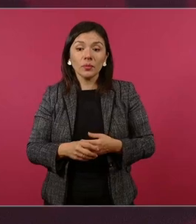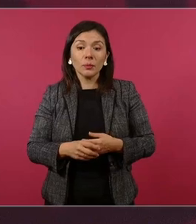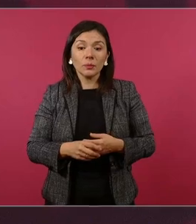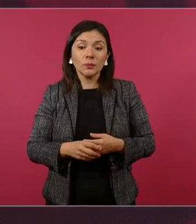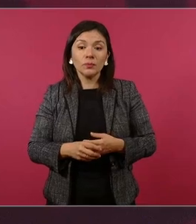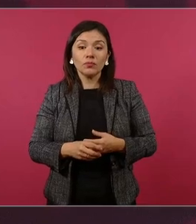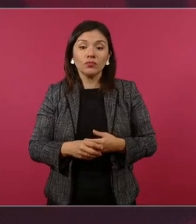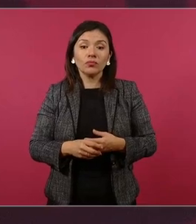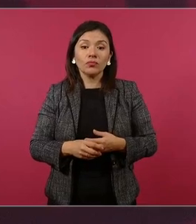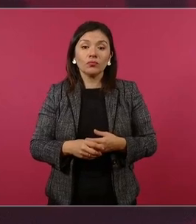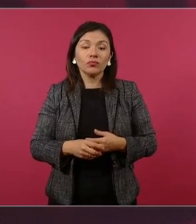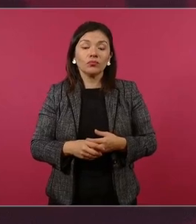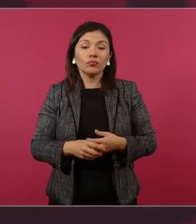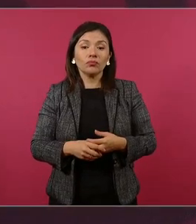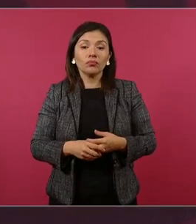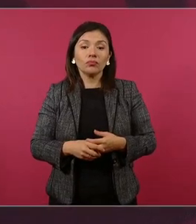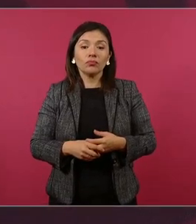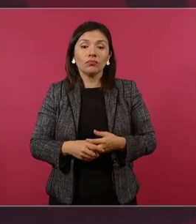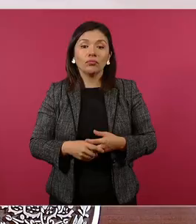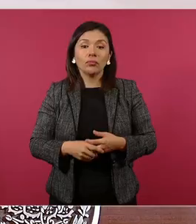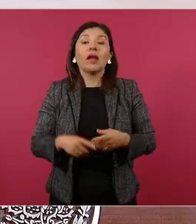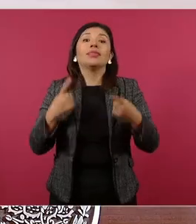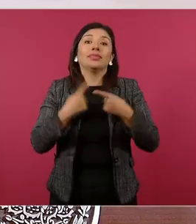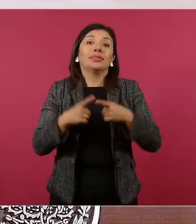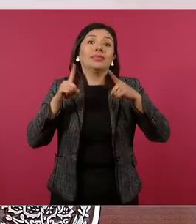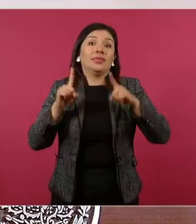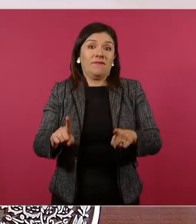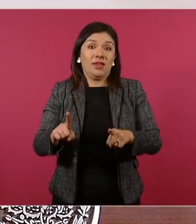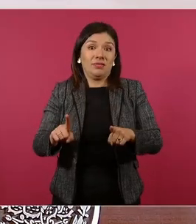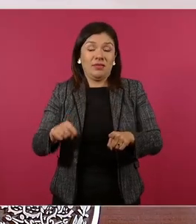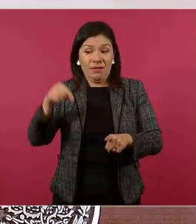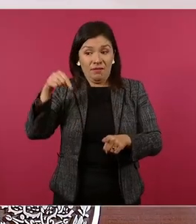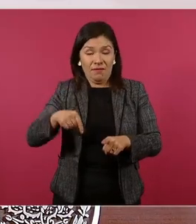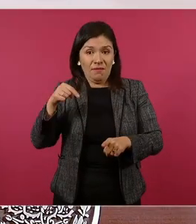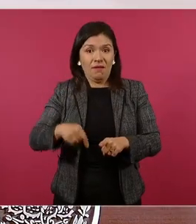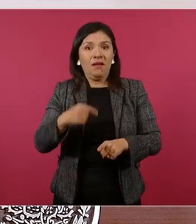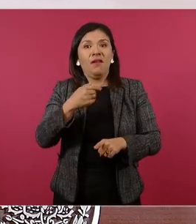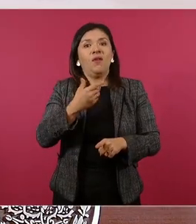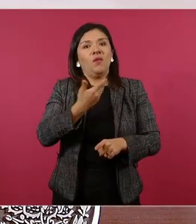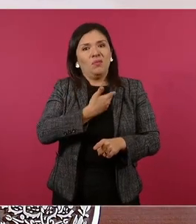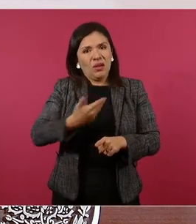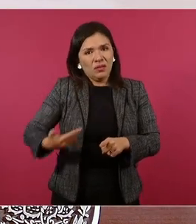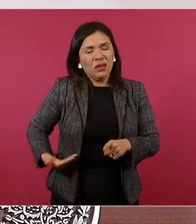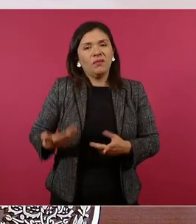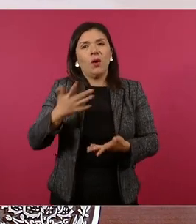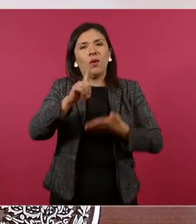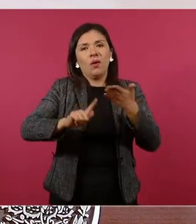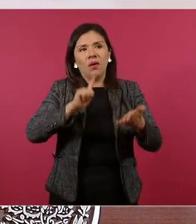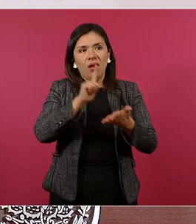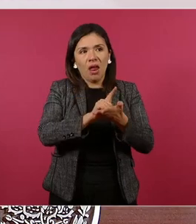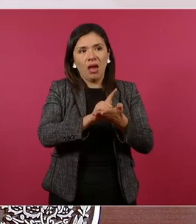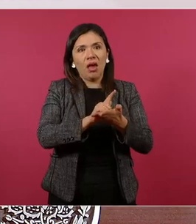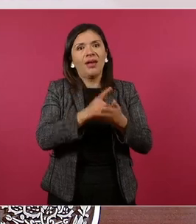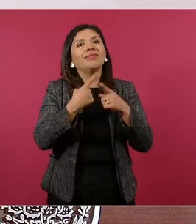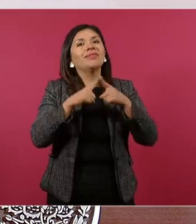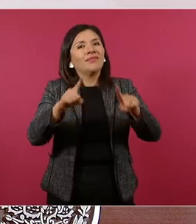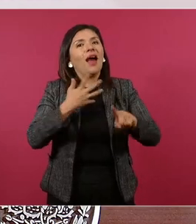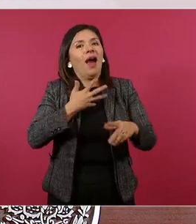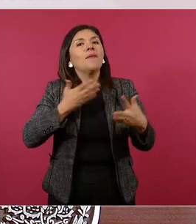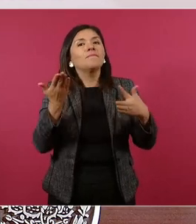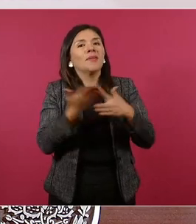hombres no así en El Ejecutivo ni en el legislativo